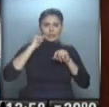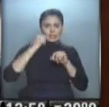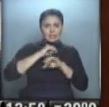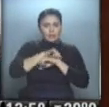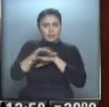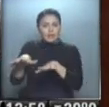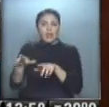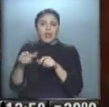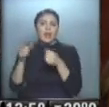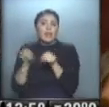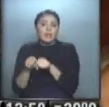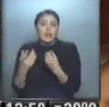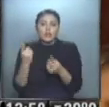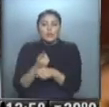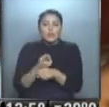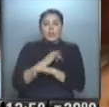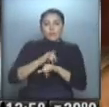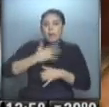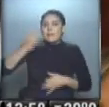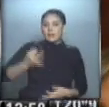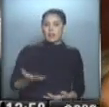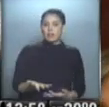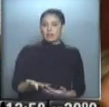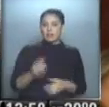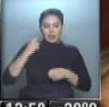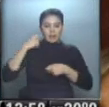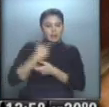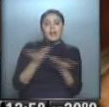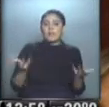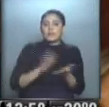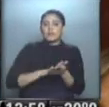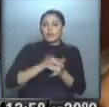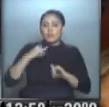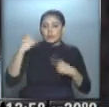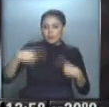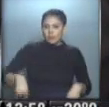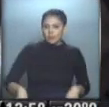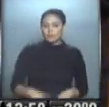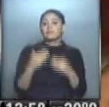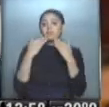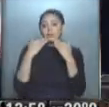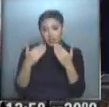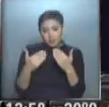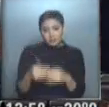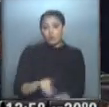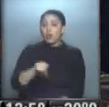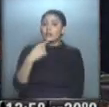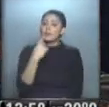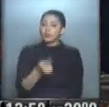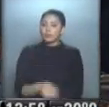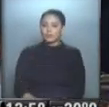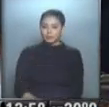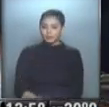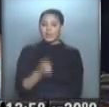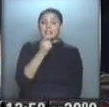no podría darse una información veraz y amplia con respecto a contenidos. Gracias. Próxima. Si